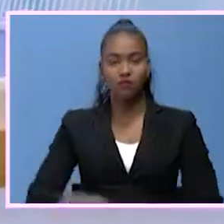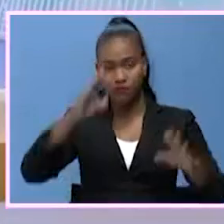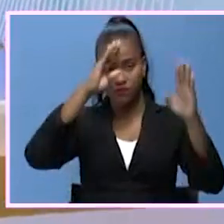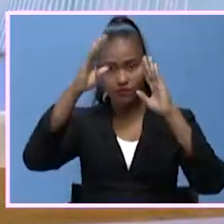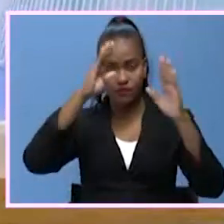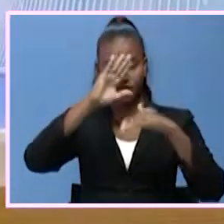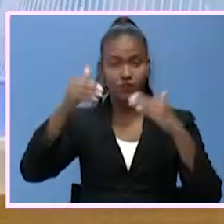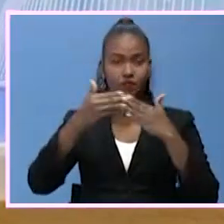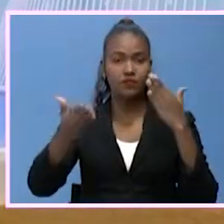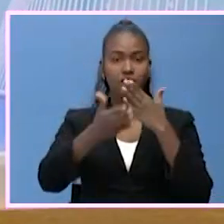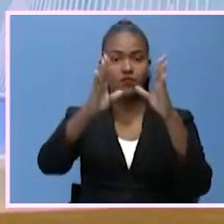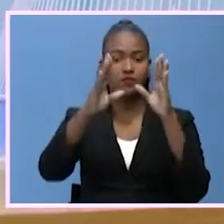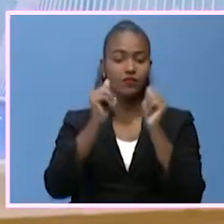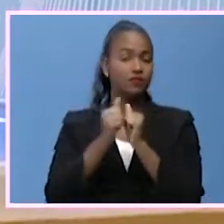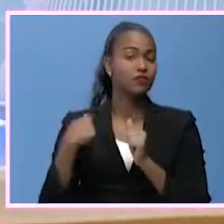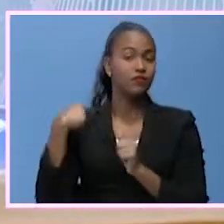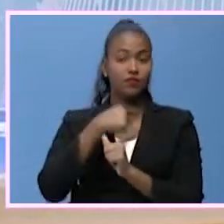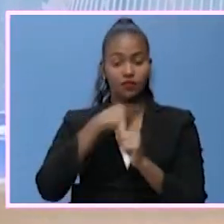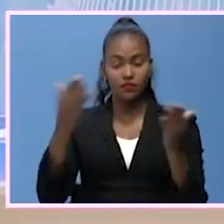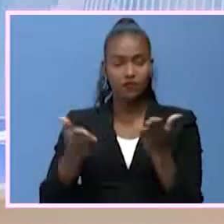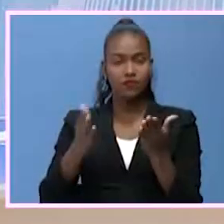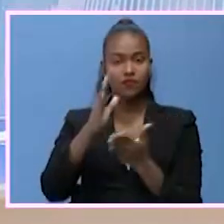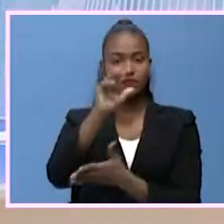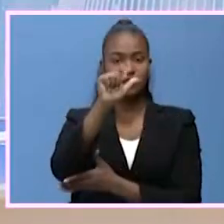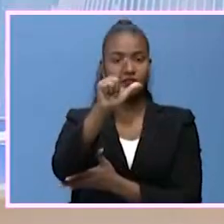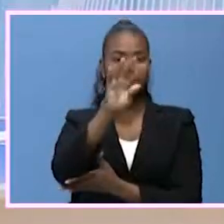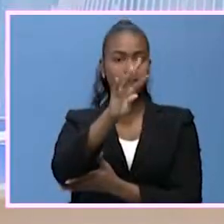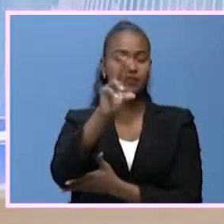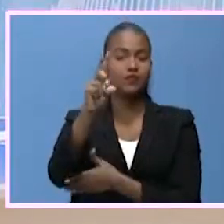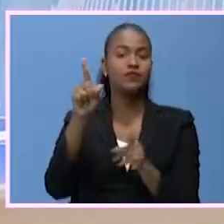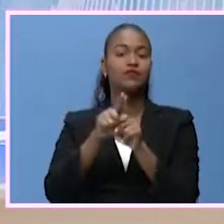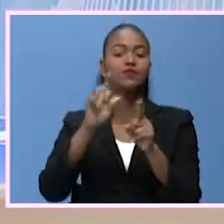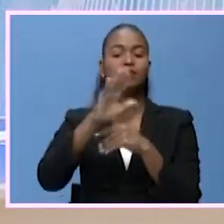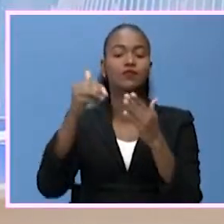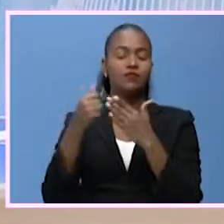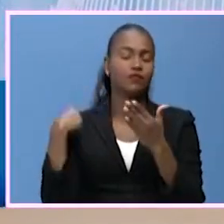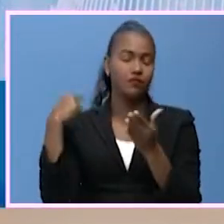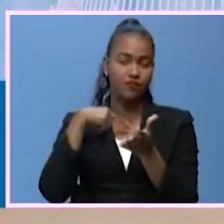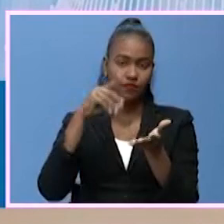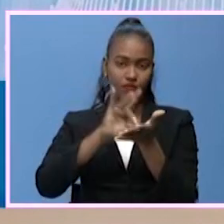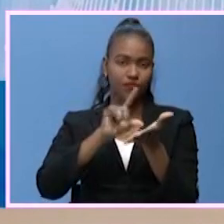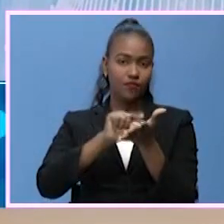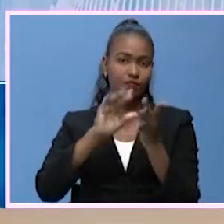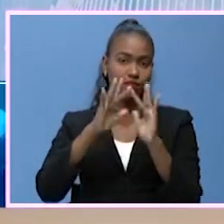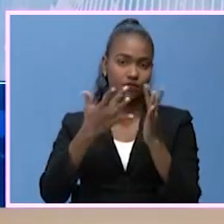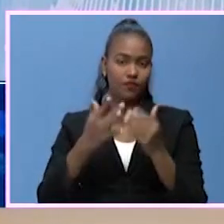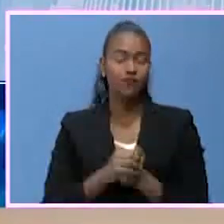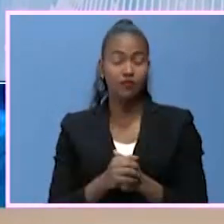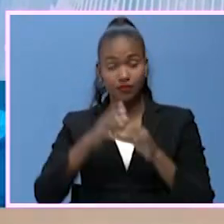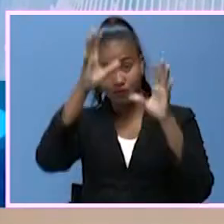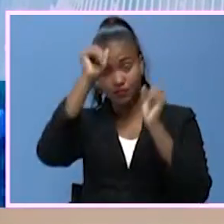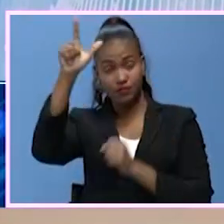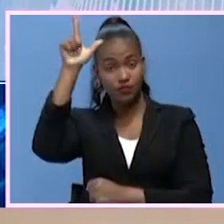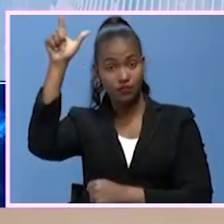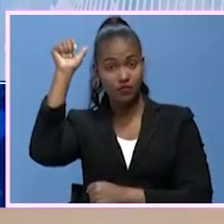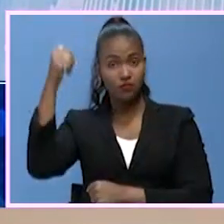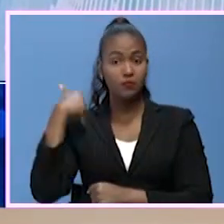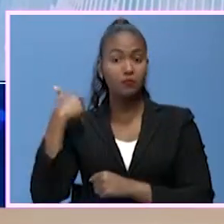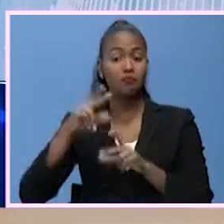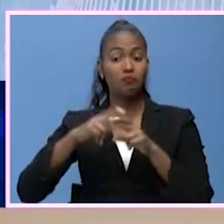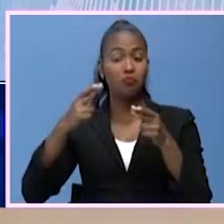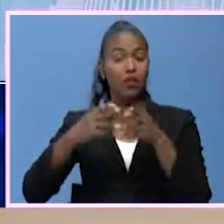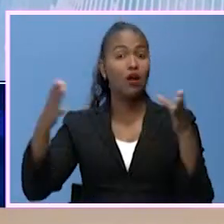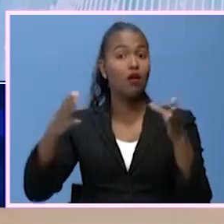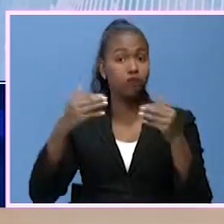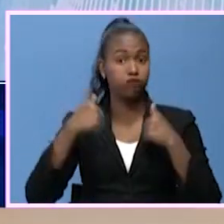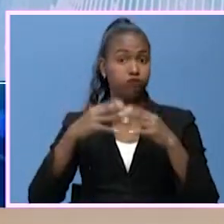Saludos a todos ustedes por acompañarnos a través del canal 4RD y nuestras plataformas digitales. El presidente Luis Abinader tuvo una nutrida agenda